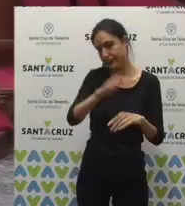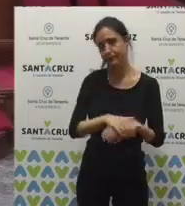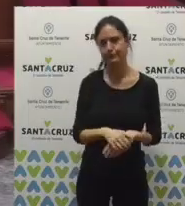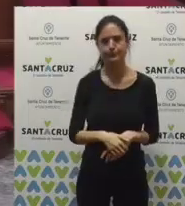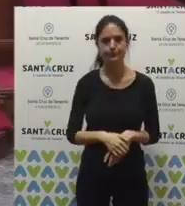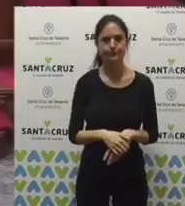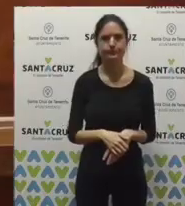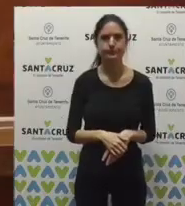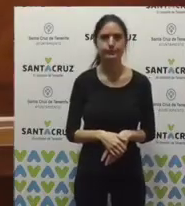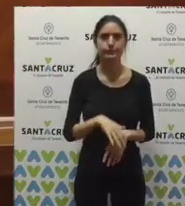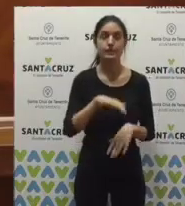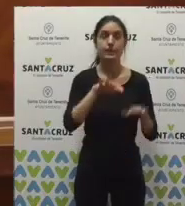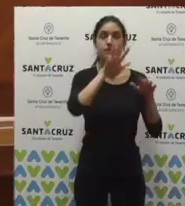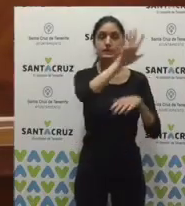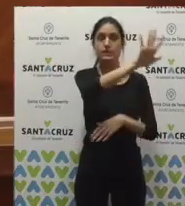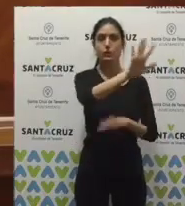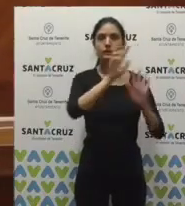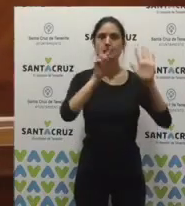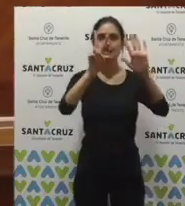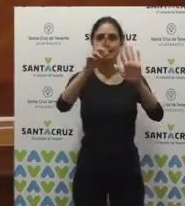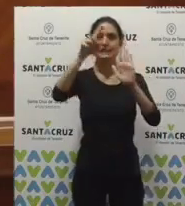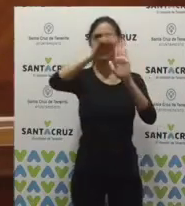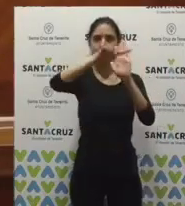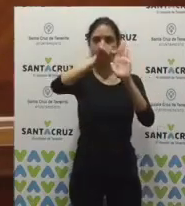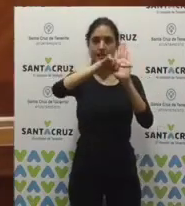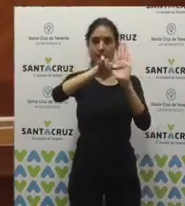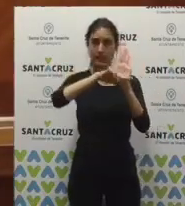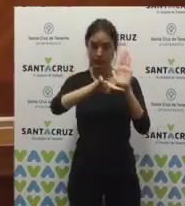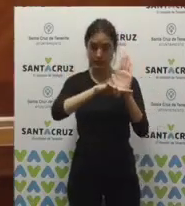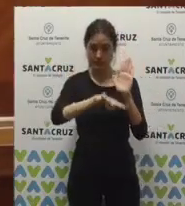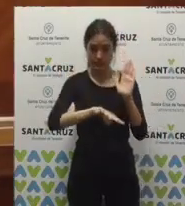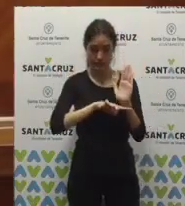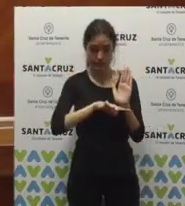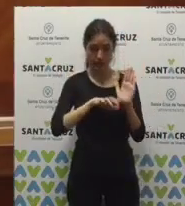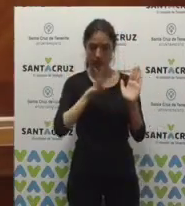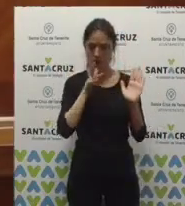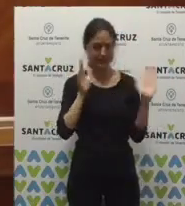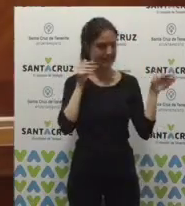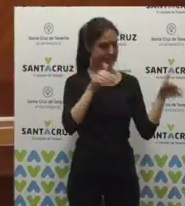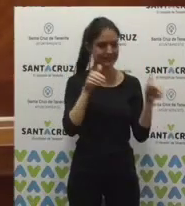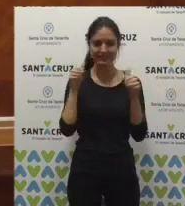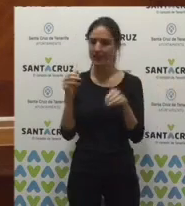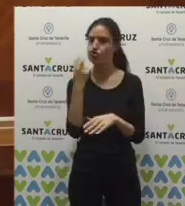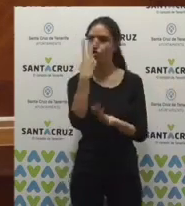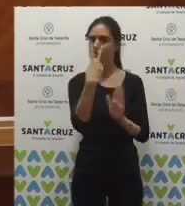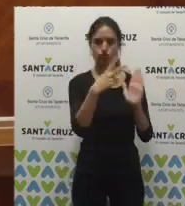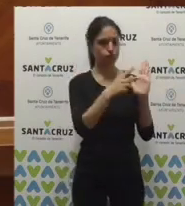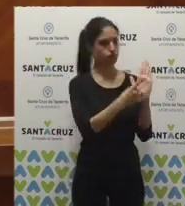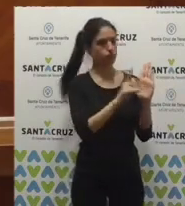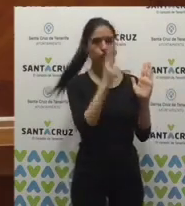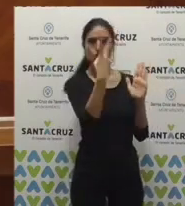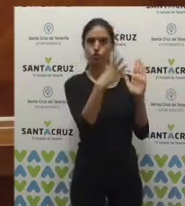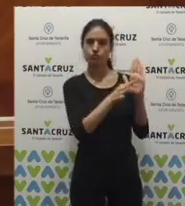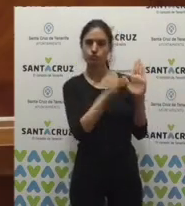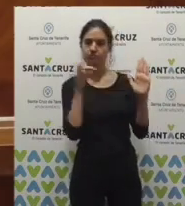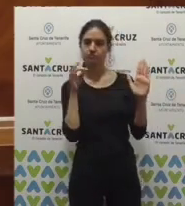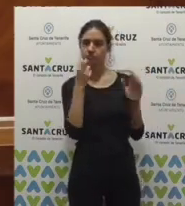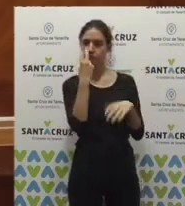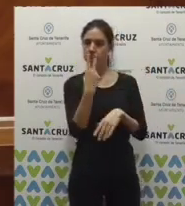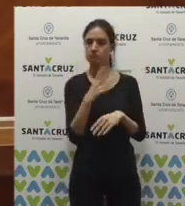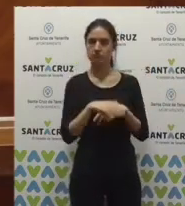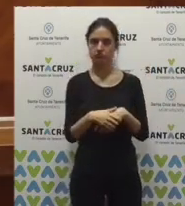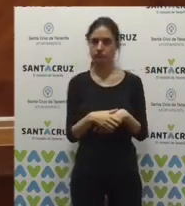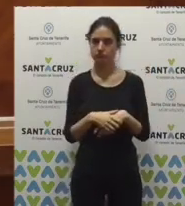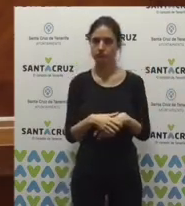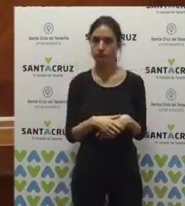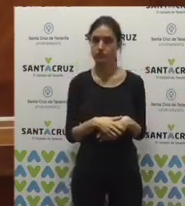57 medidas se han centrado en dos cierto en un hay un error cierto si se dan cuenta a leer el texto completo